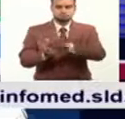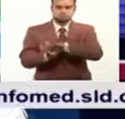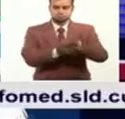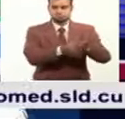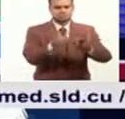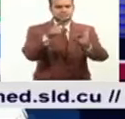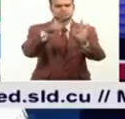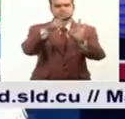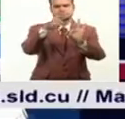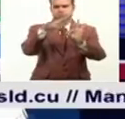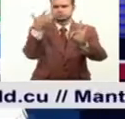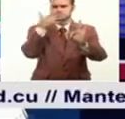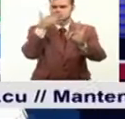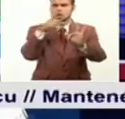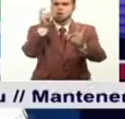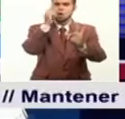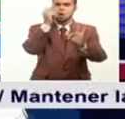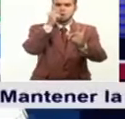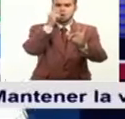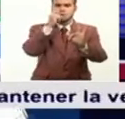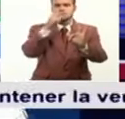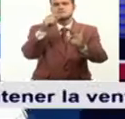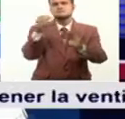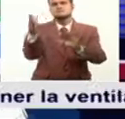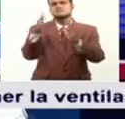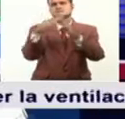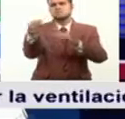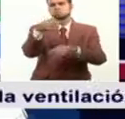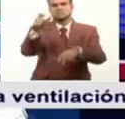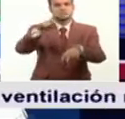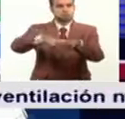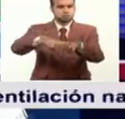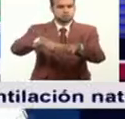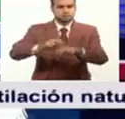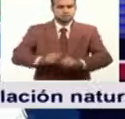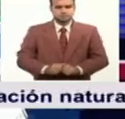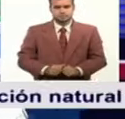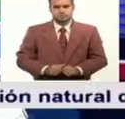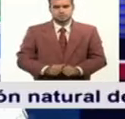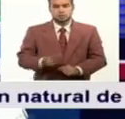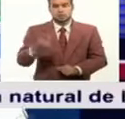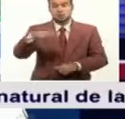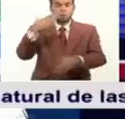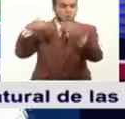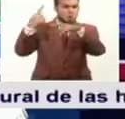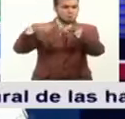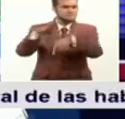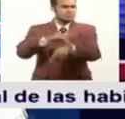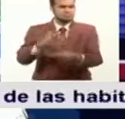municipio Centro Habana, con antecedentes de hipertensión arterial y cardiopatía isquémica,